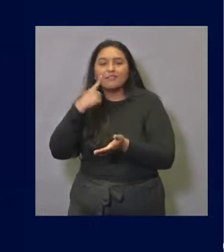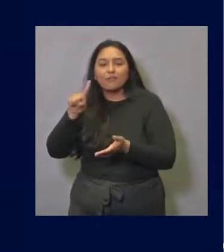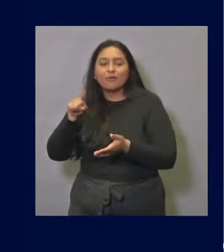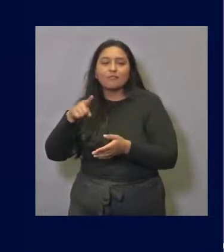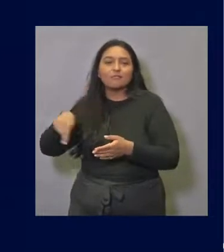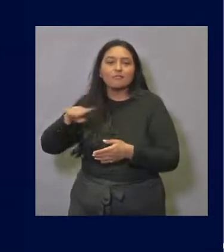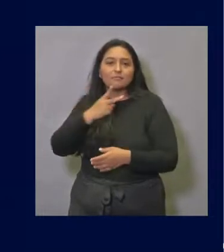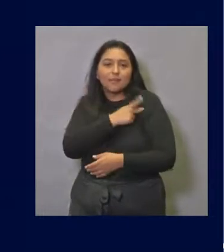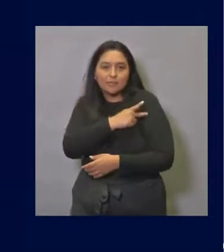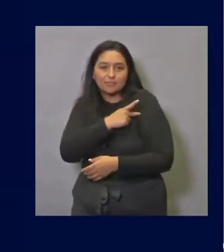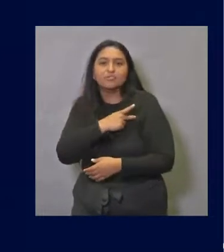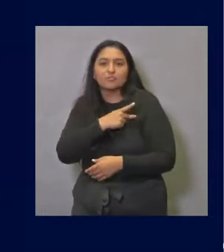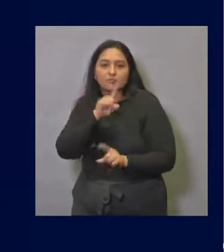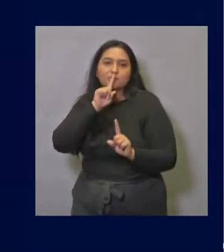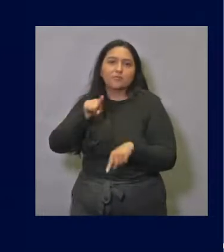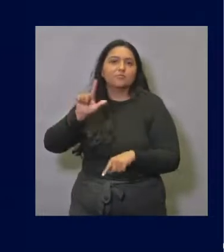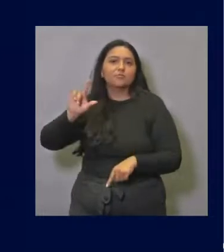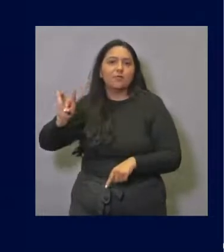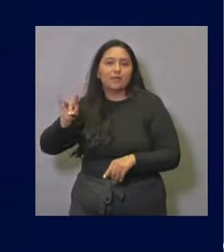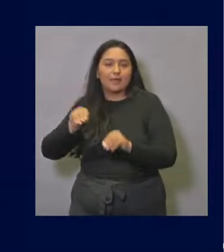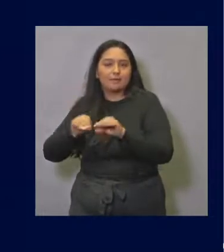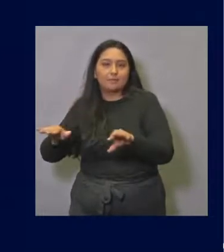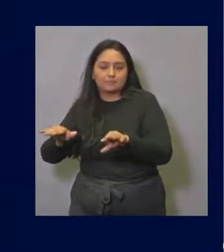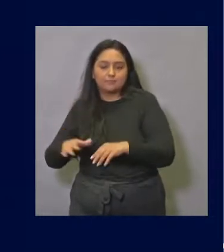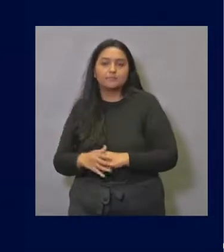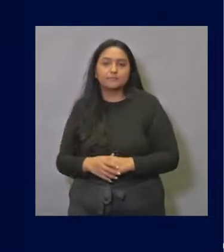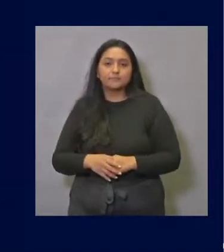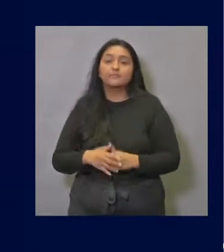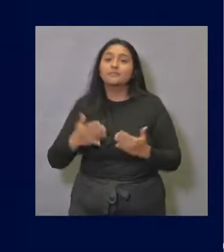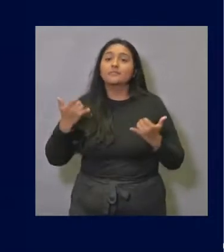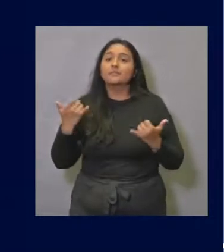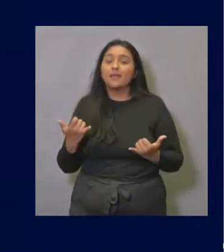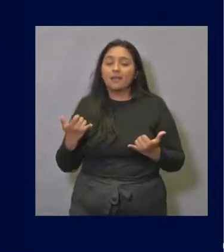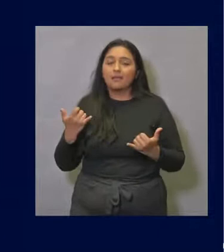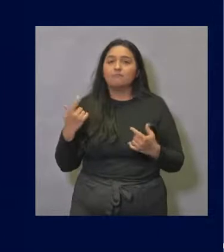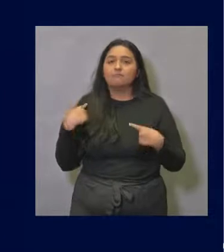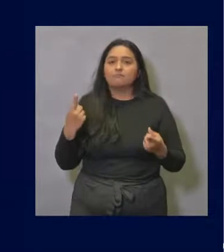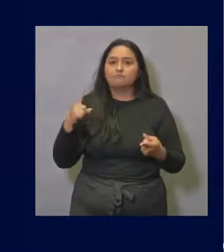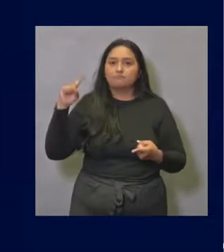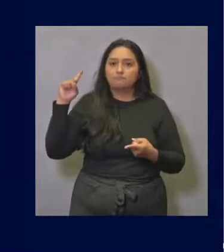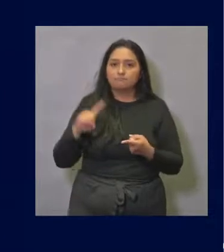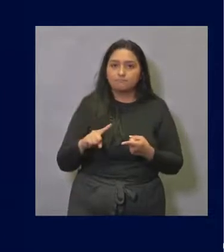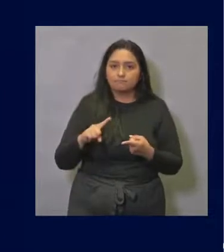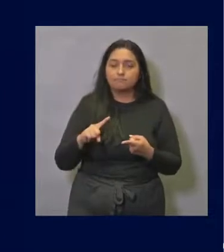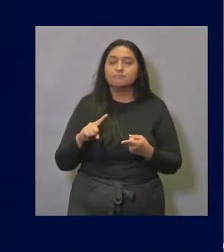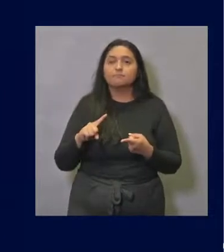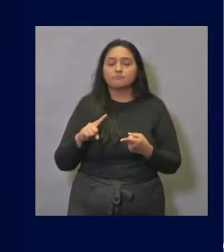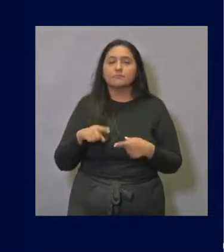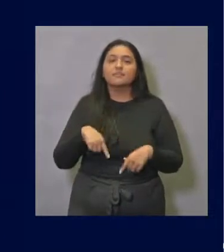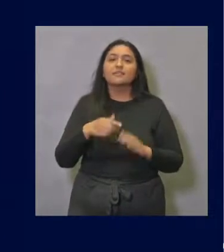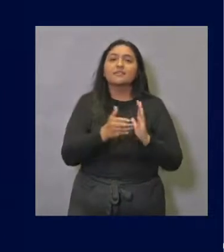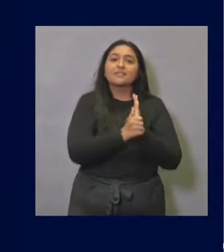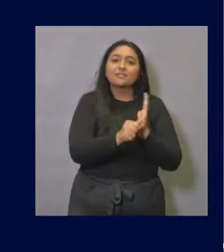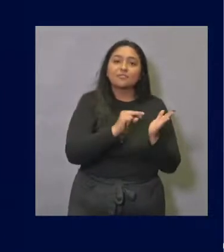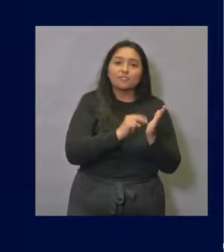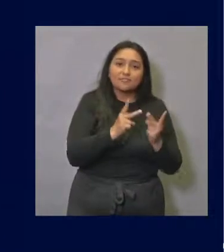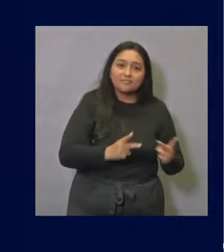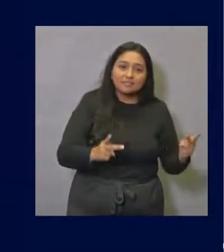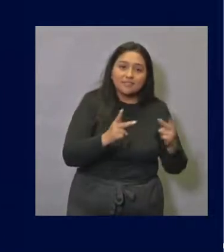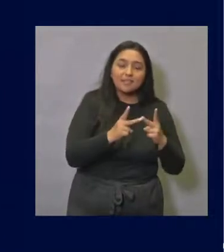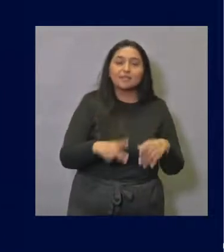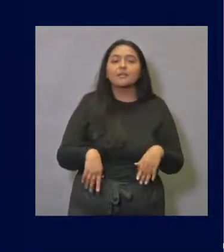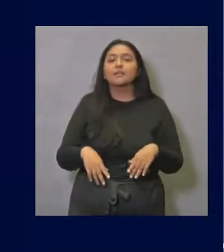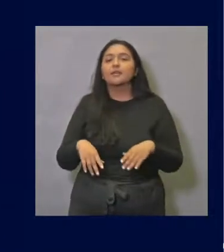ambulatorios. Desde entonces, el número de brotes en centros de enfermería especializada y entornos de atención